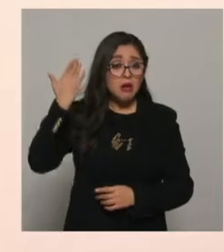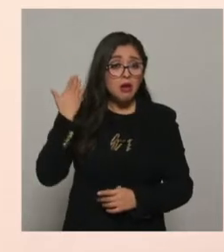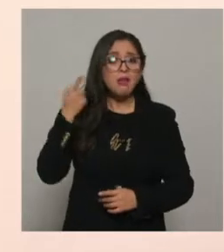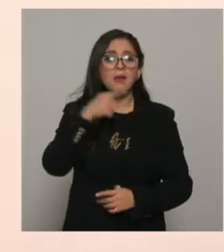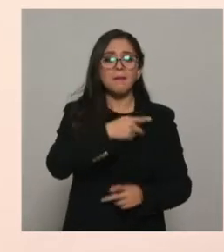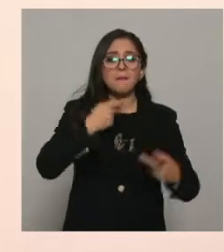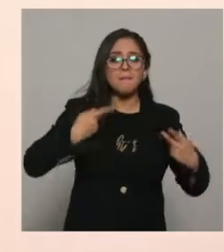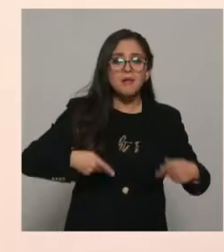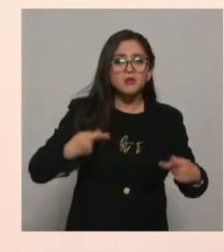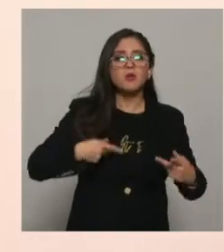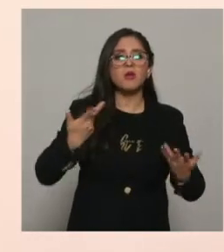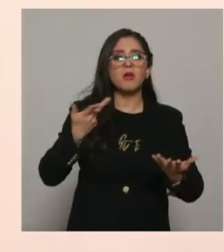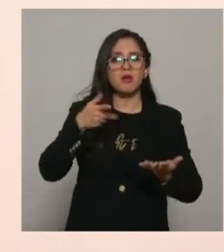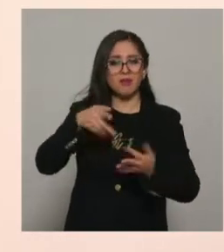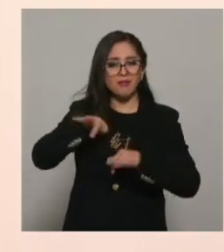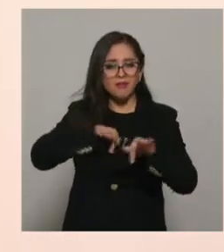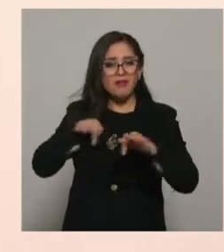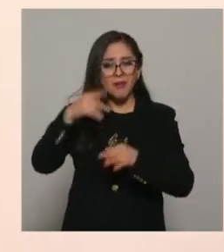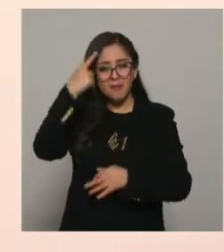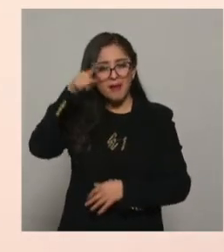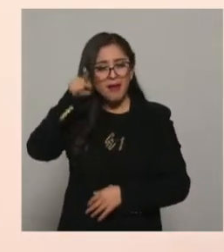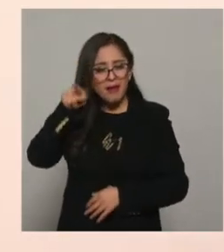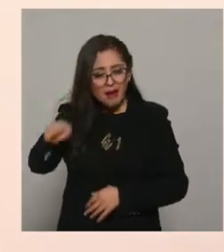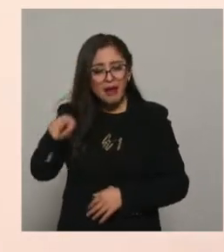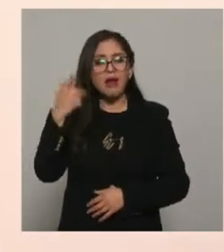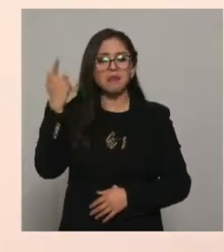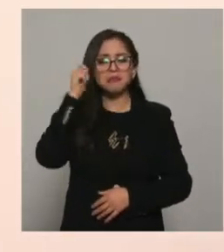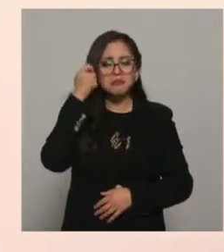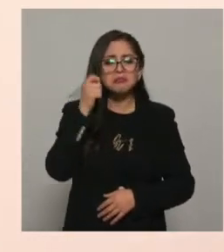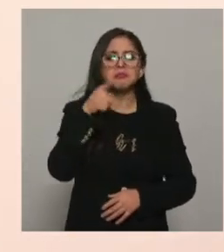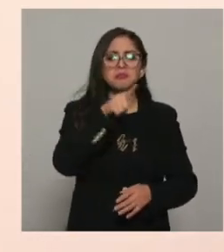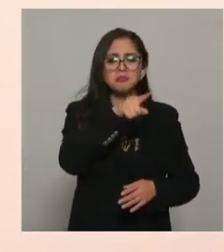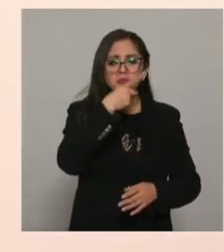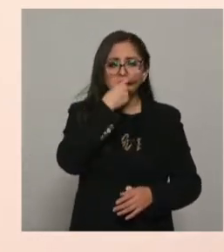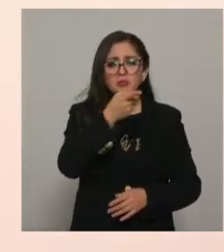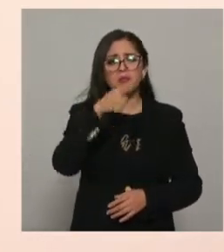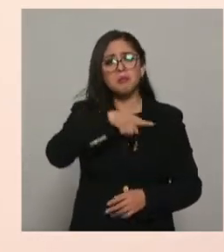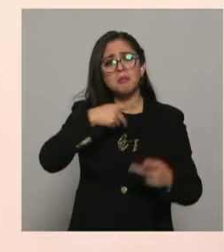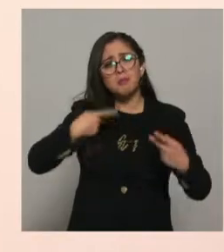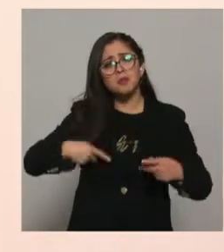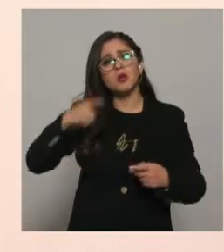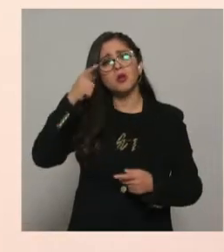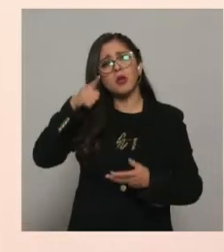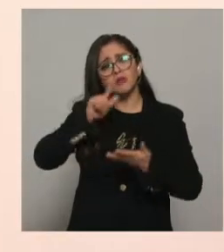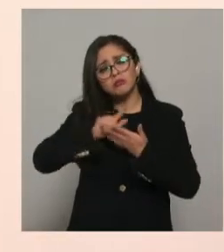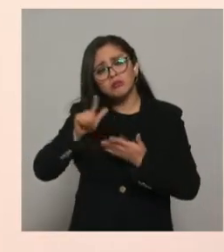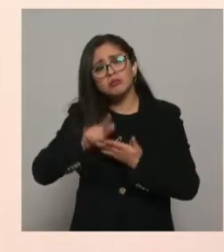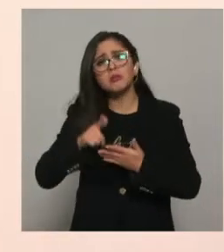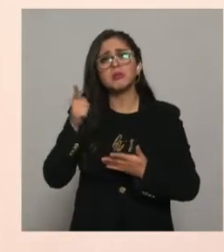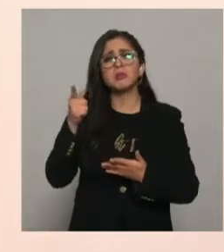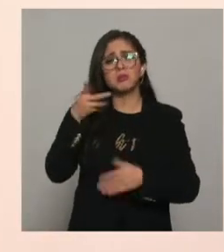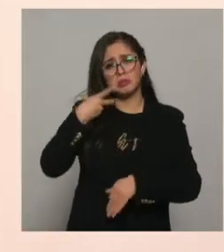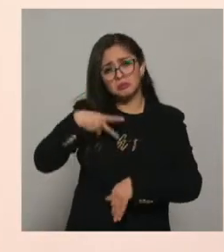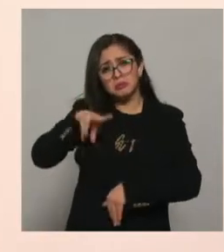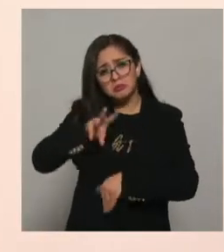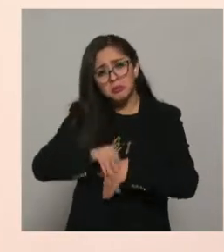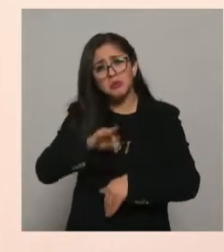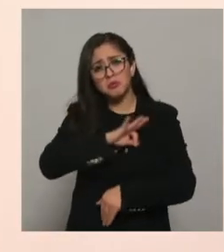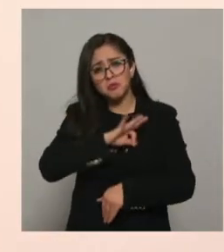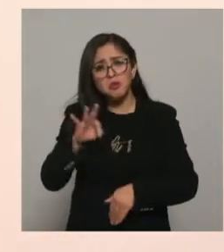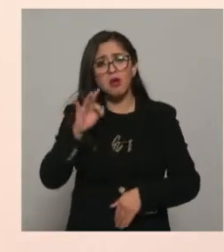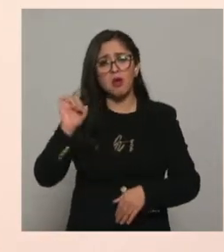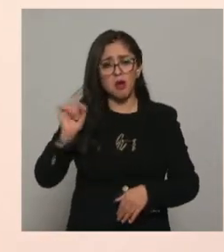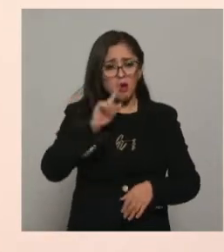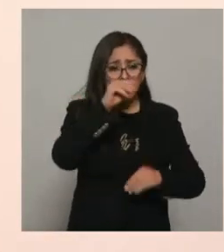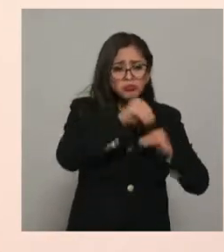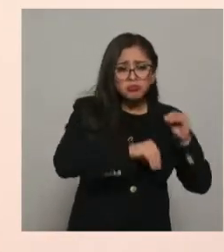peones, y le pidieron permiso para montar una ofrenda. Pero él inteligentemente